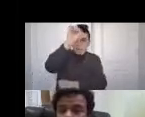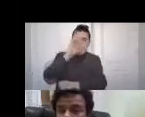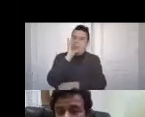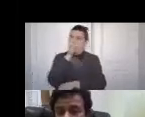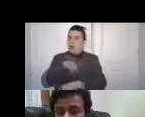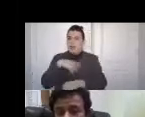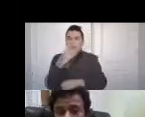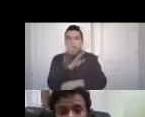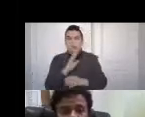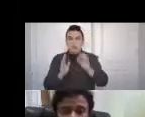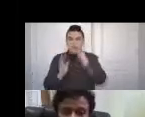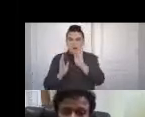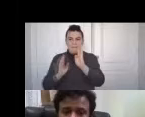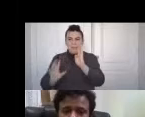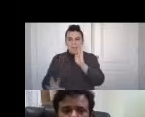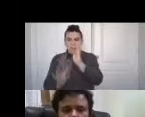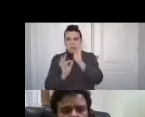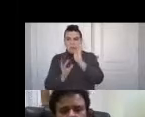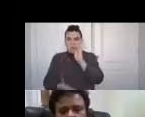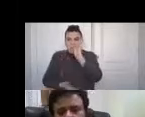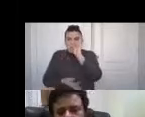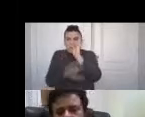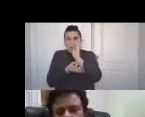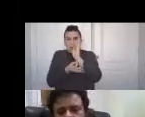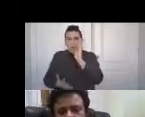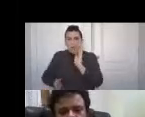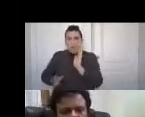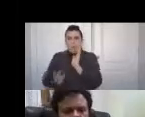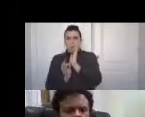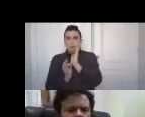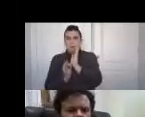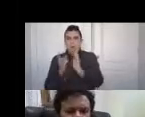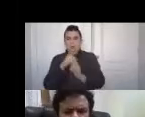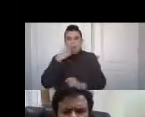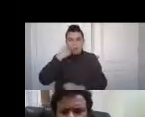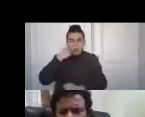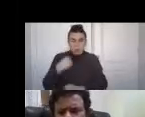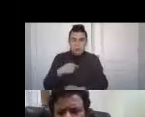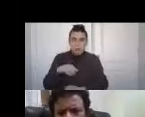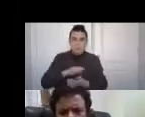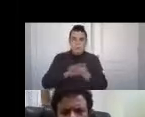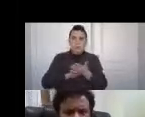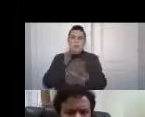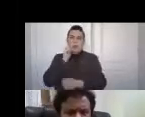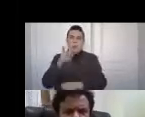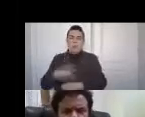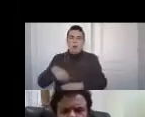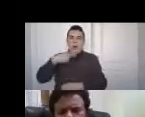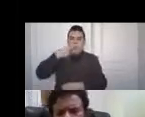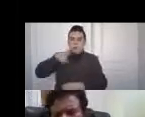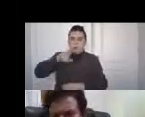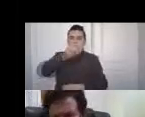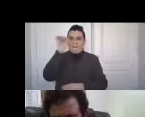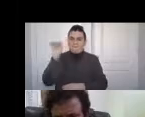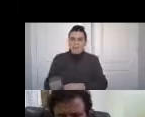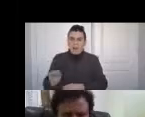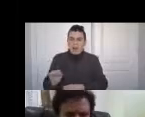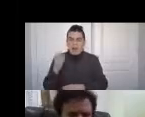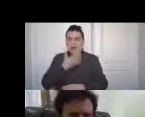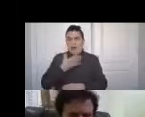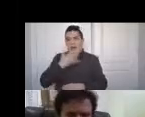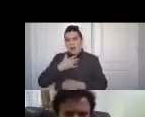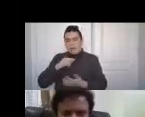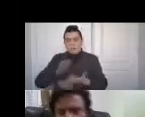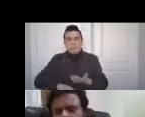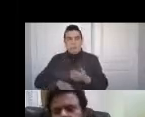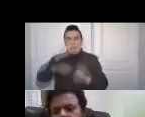la B y las combinaciones, ¿cierto?, de lo que nosotros hemos escuchado hablar, ¿cierto?, la sudafricana, la colombiana, ¿cierto?, la de Nueva